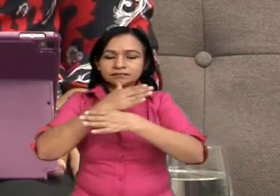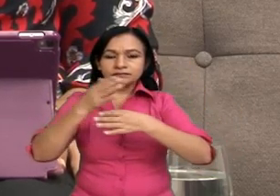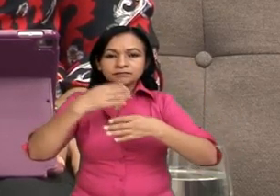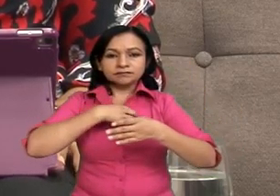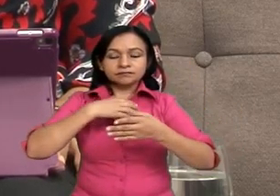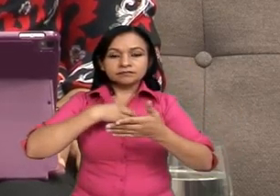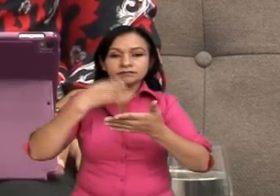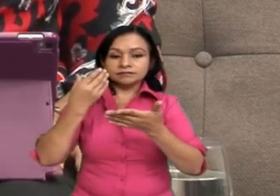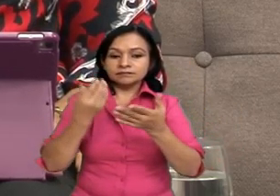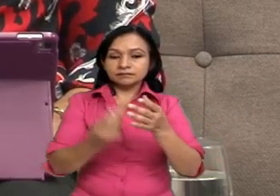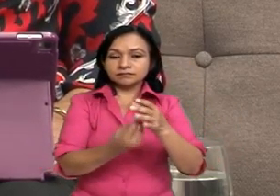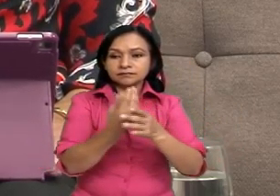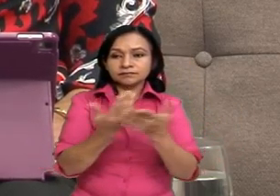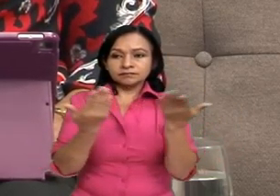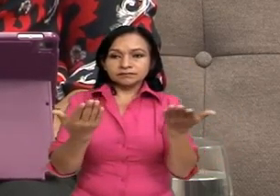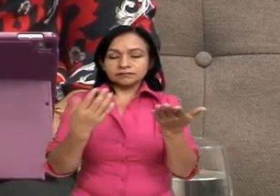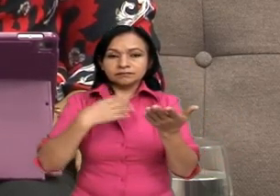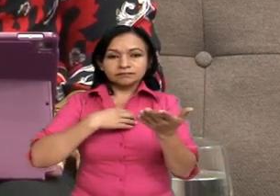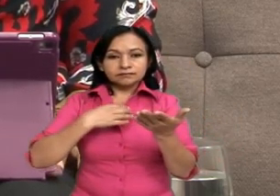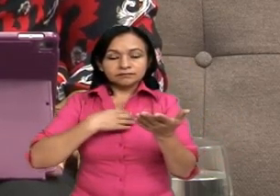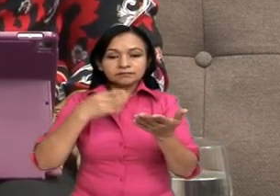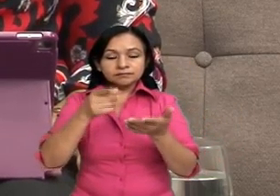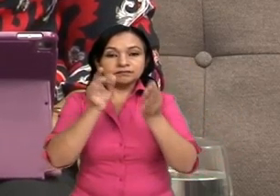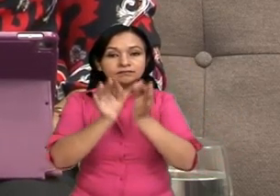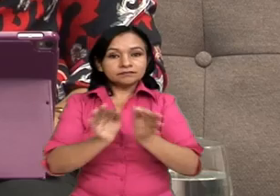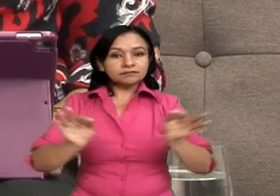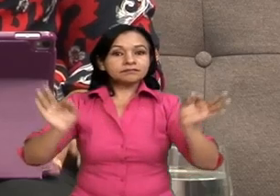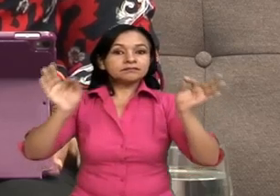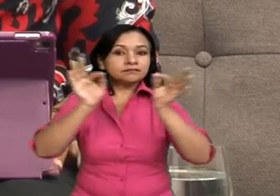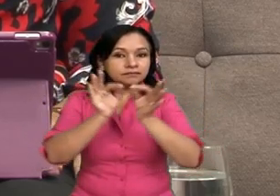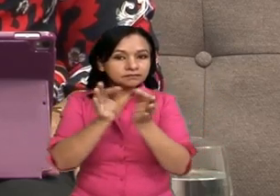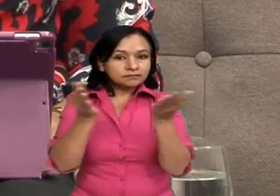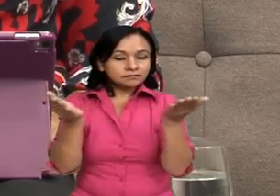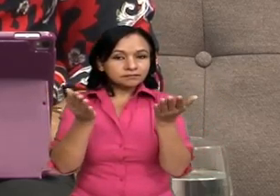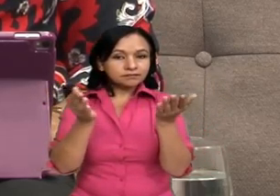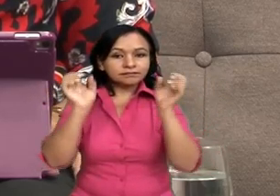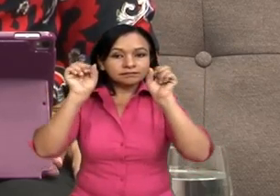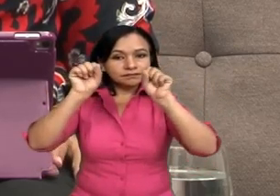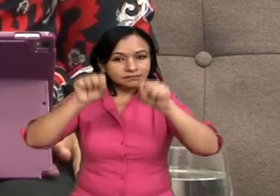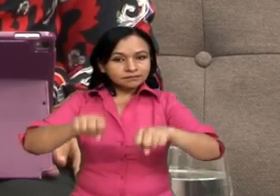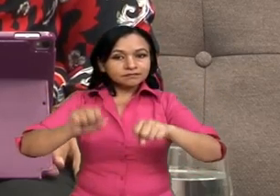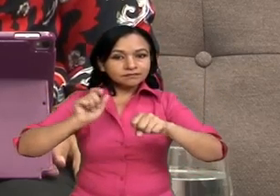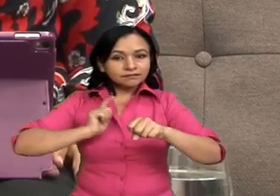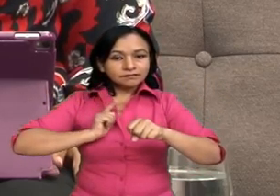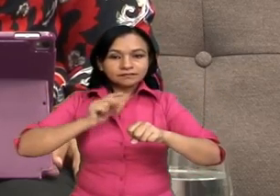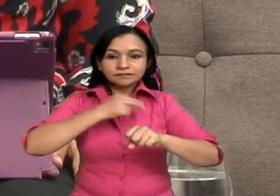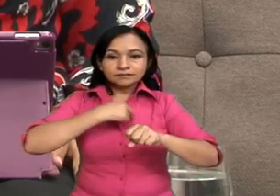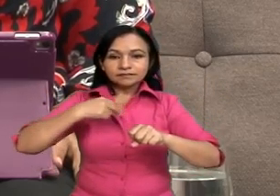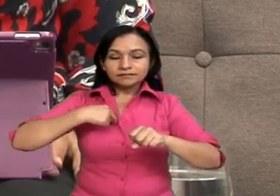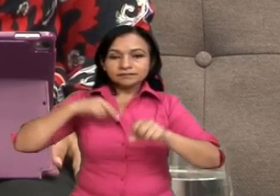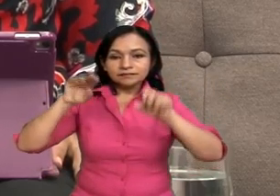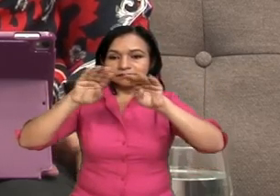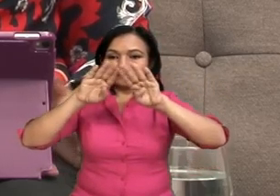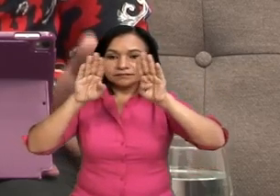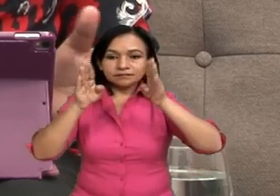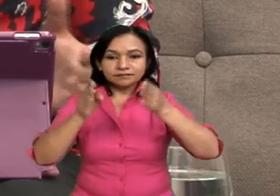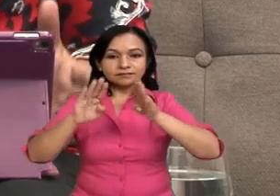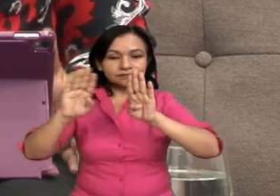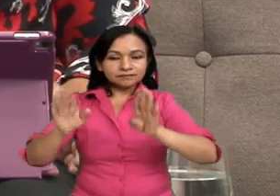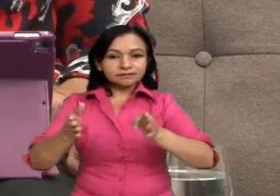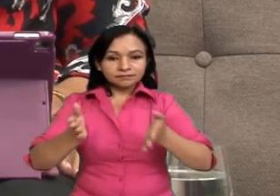capacidades productivas. Entonces, para nosotros eso es relevante, es una capacidad que generaron ellas a partir de